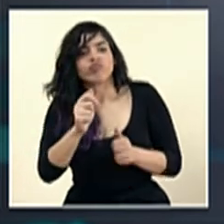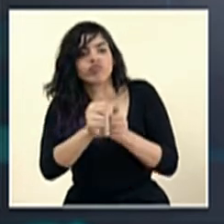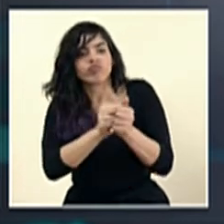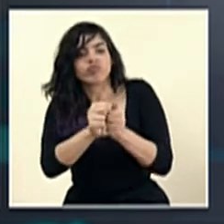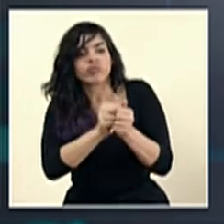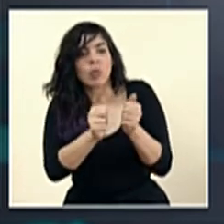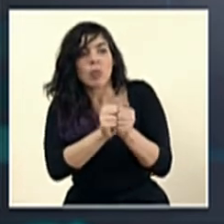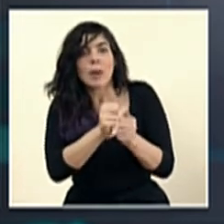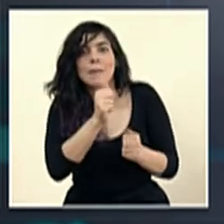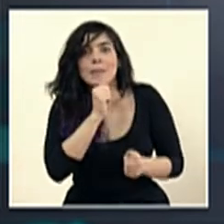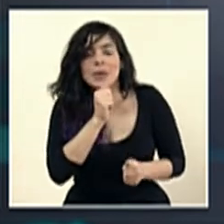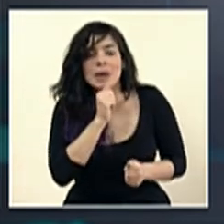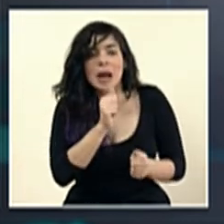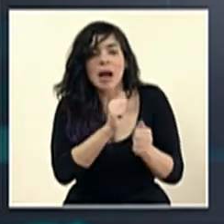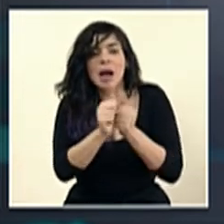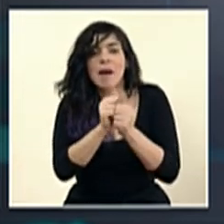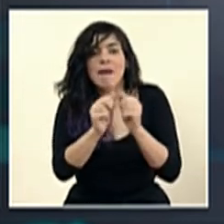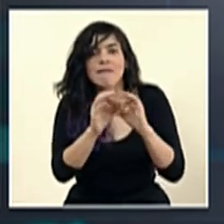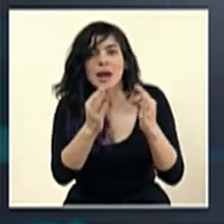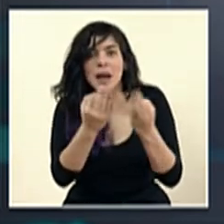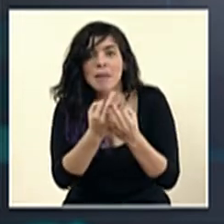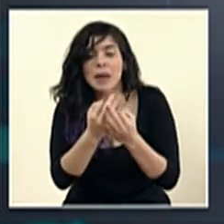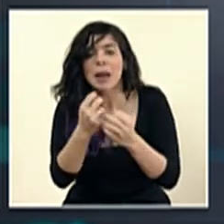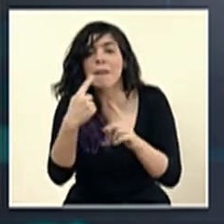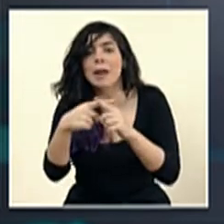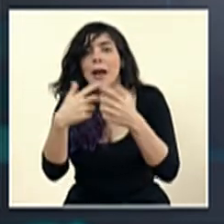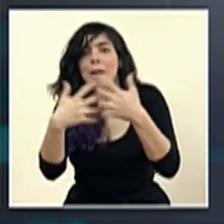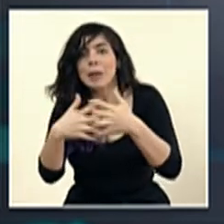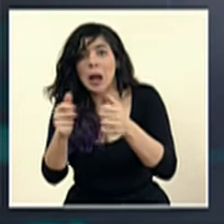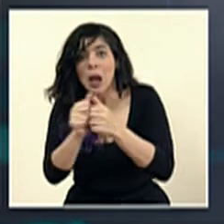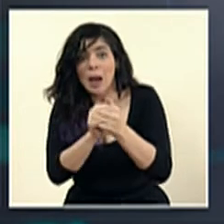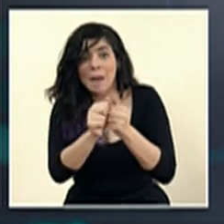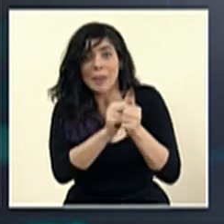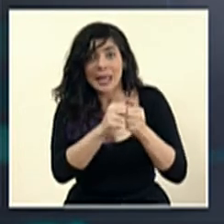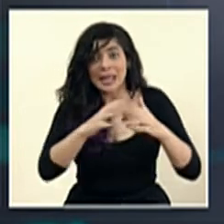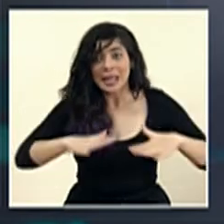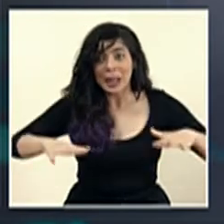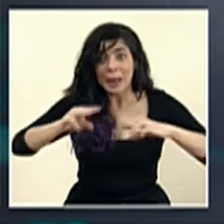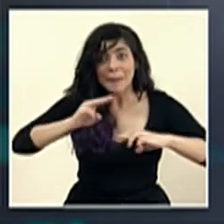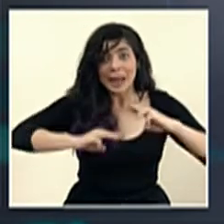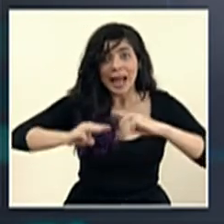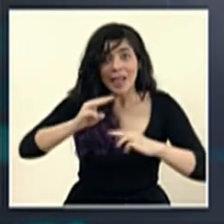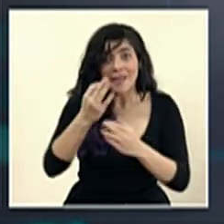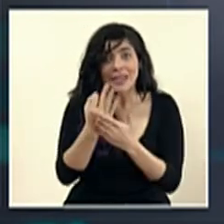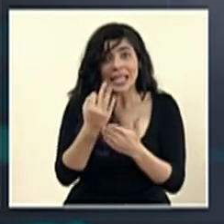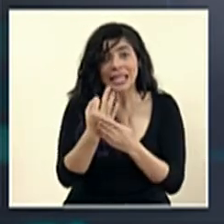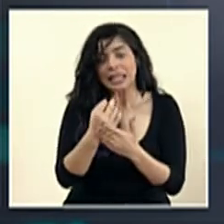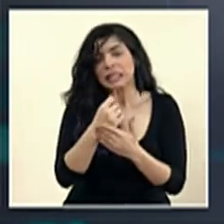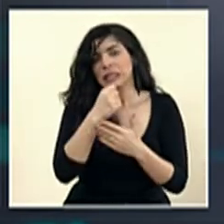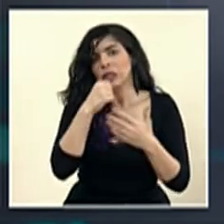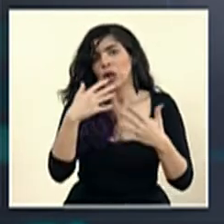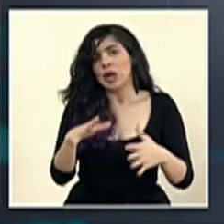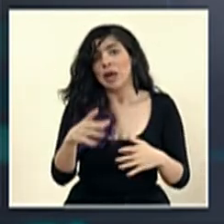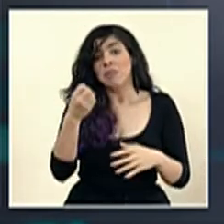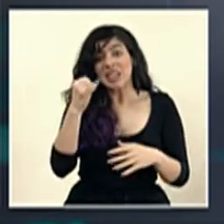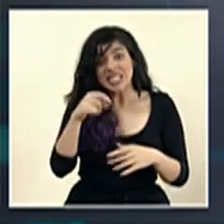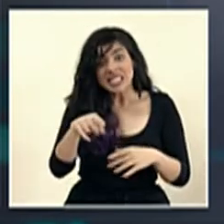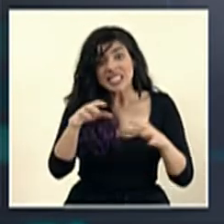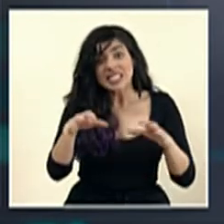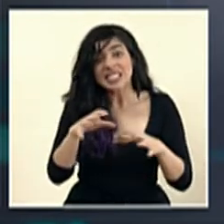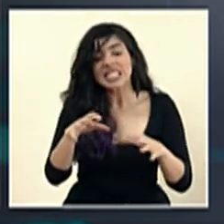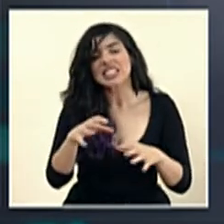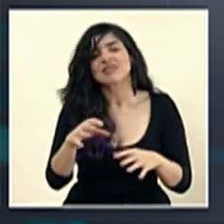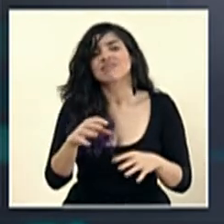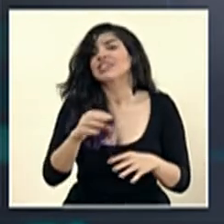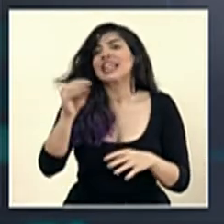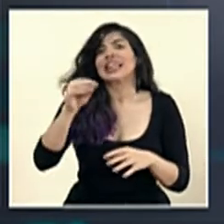sector privado, las familias y las empresas de este país en el mercado de financiamiento, y no queremos subir las tasas